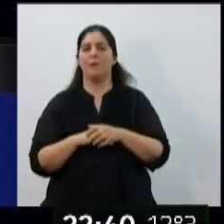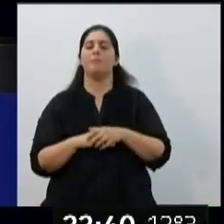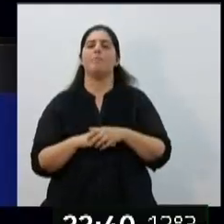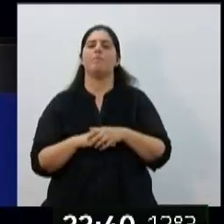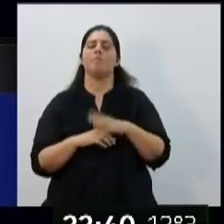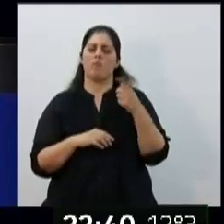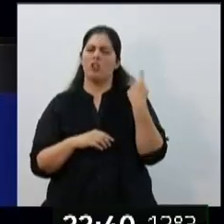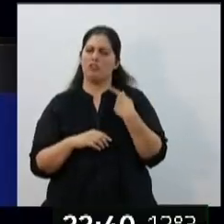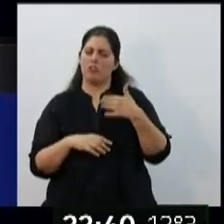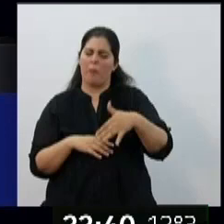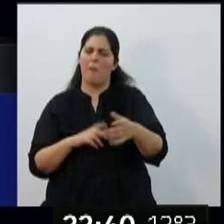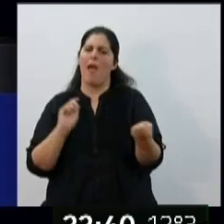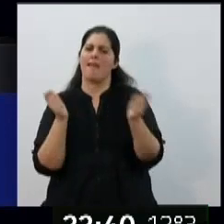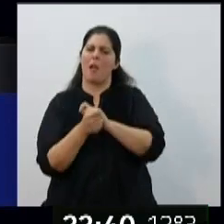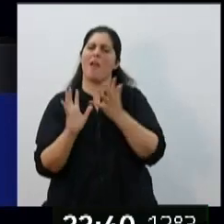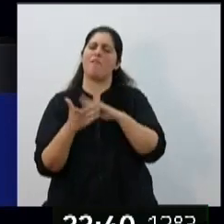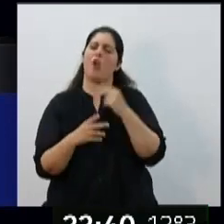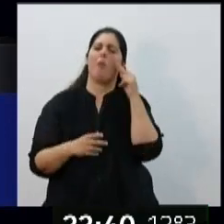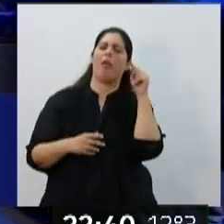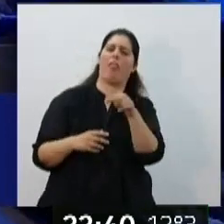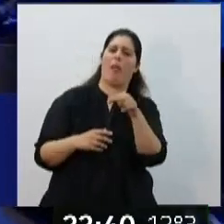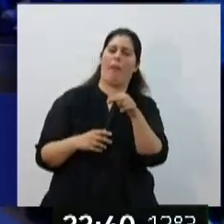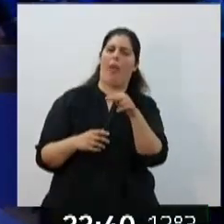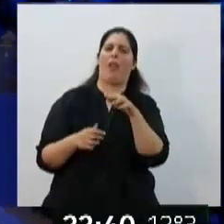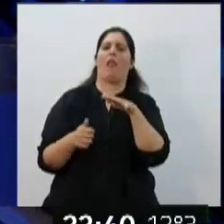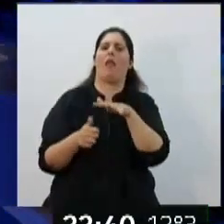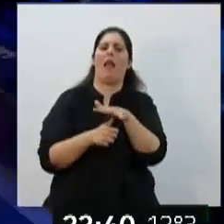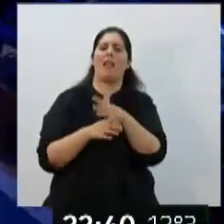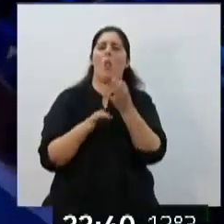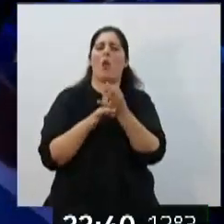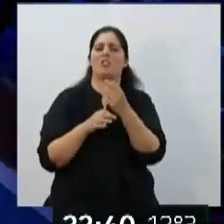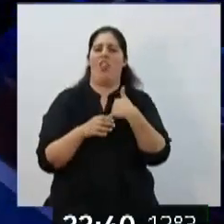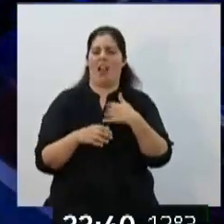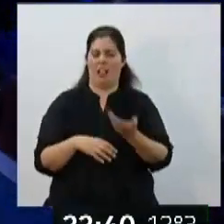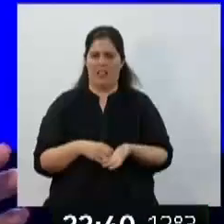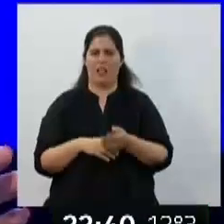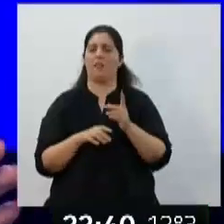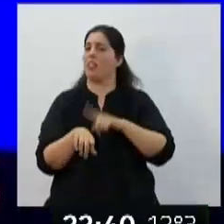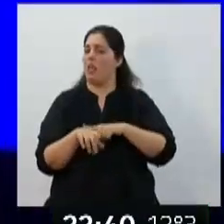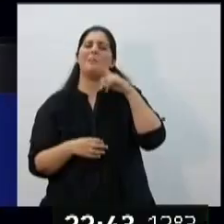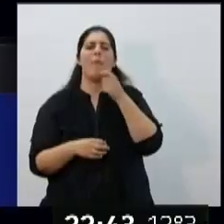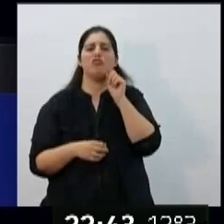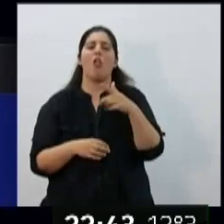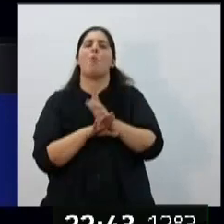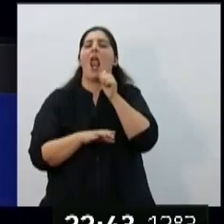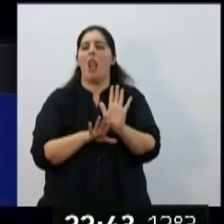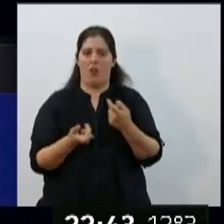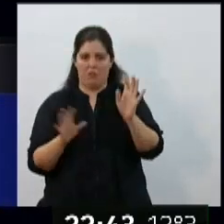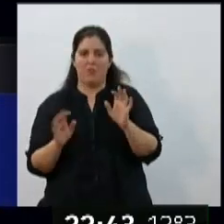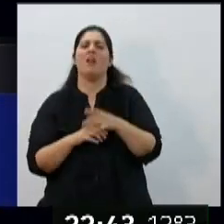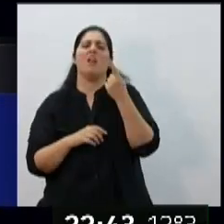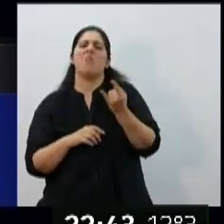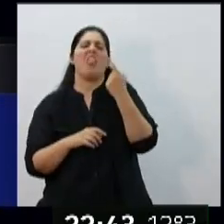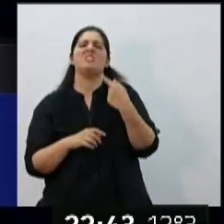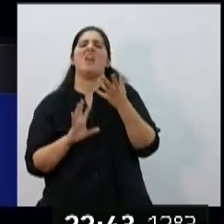Vamos a cambiar la perspectiva de género, de la educación. Tiempo, de la sexy. Tiempo, se cumplió su tiempo. Los que dicen que van a